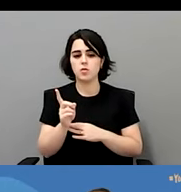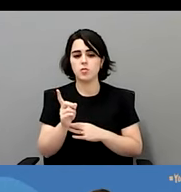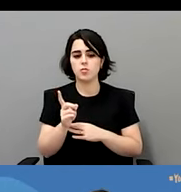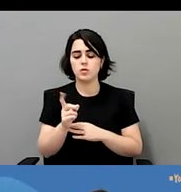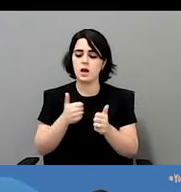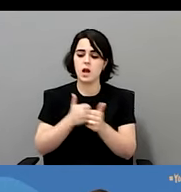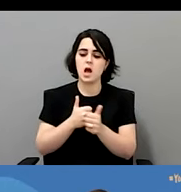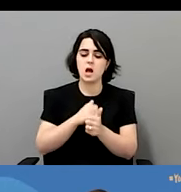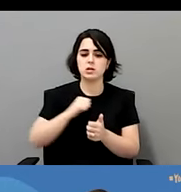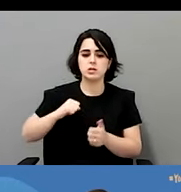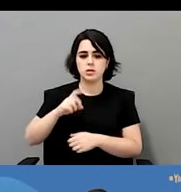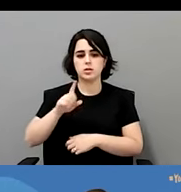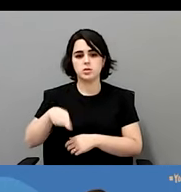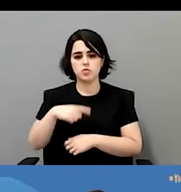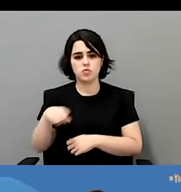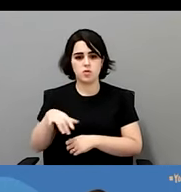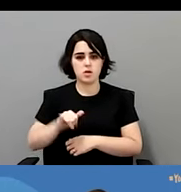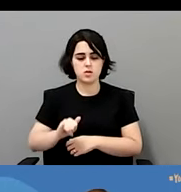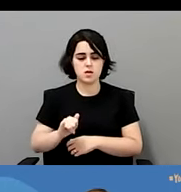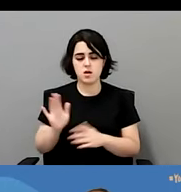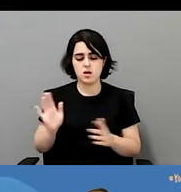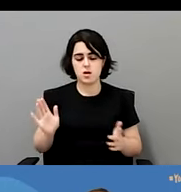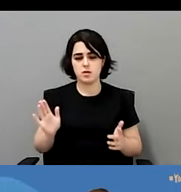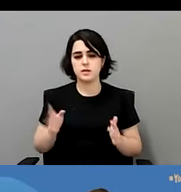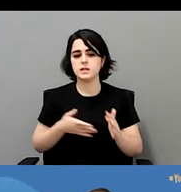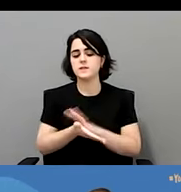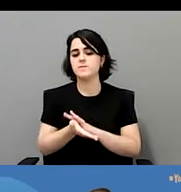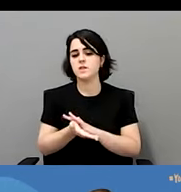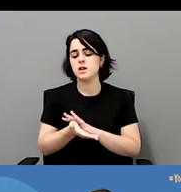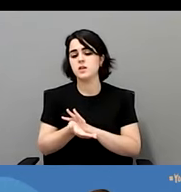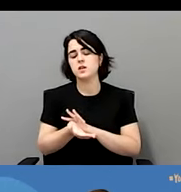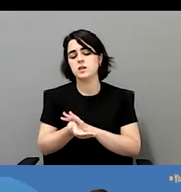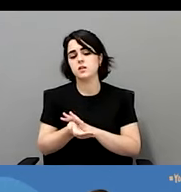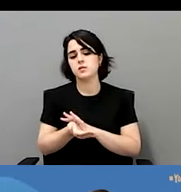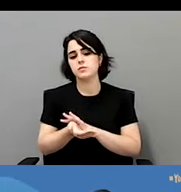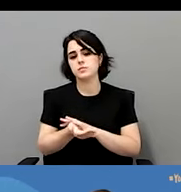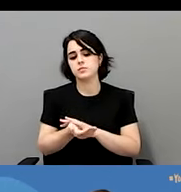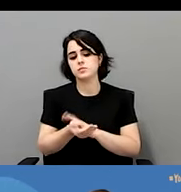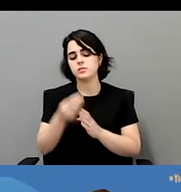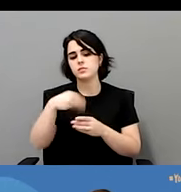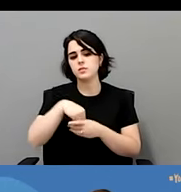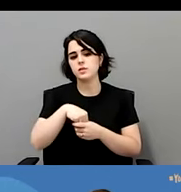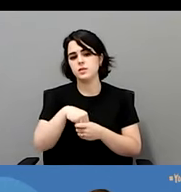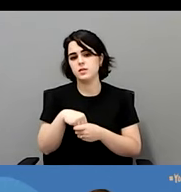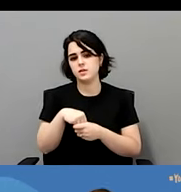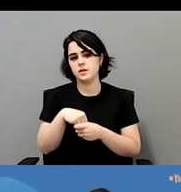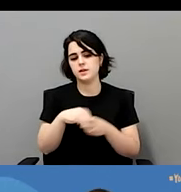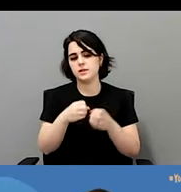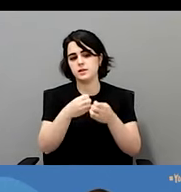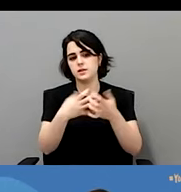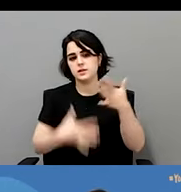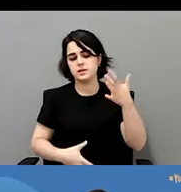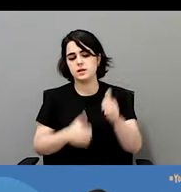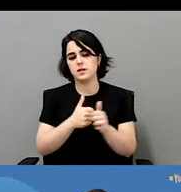asistentes personales, sino entrar en la lista de